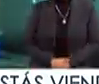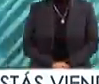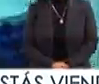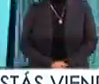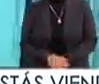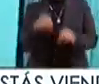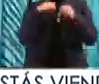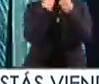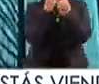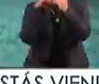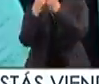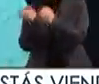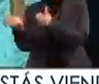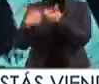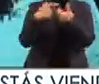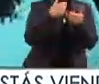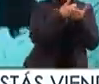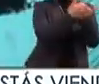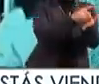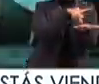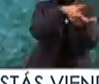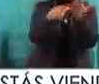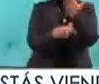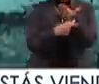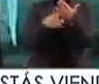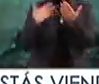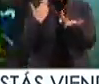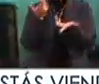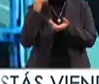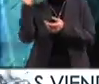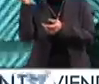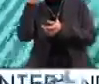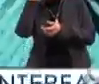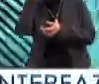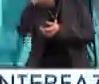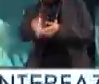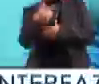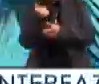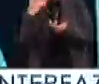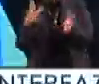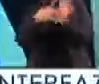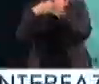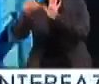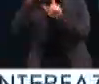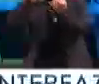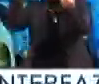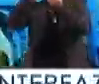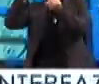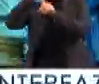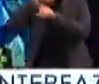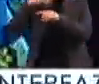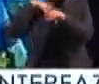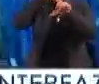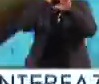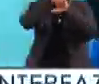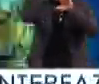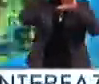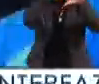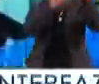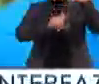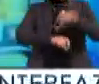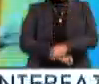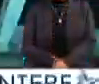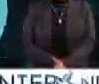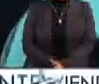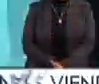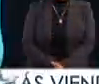Las organizaciones involucradas en este proyecto no descartan la posibilidad de que sea replicado en diversas entidades de la República Mexicana.